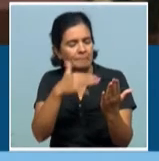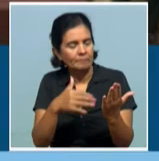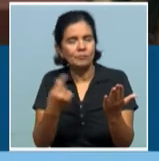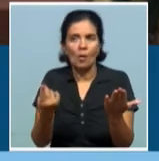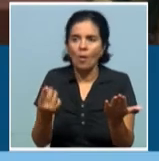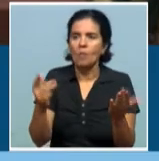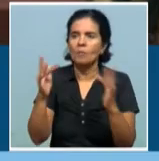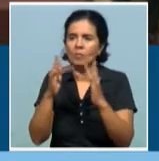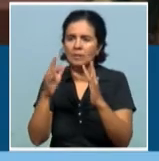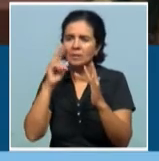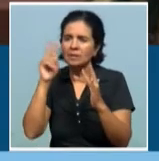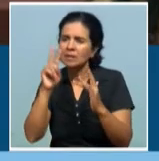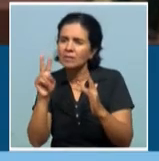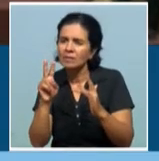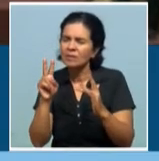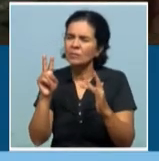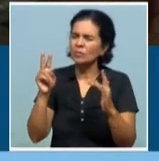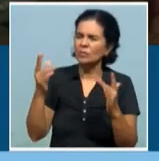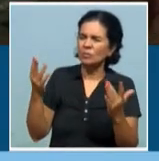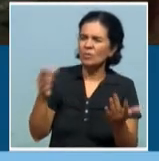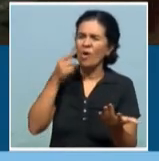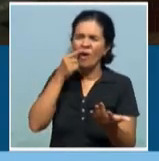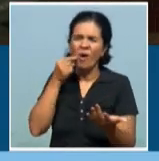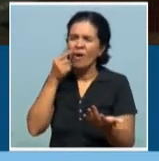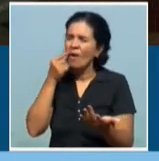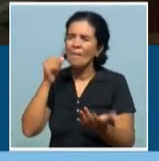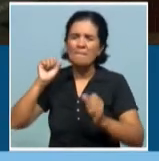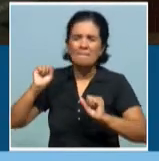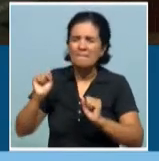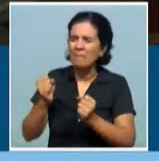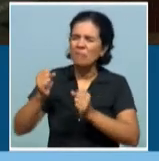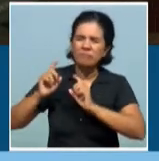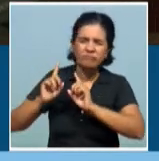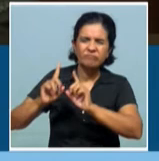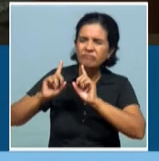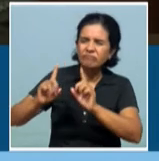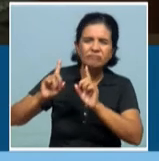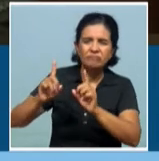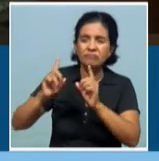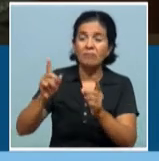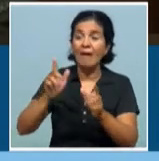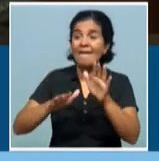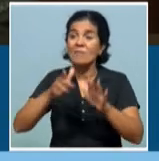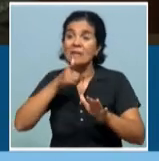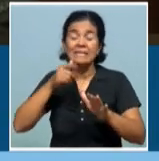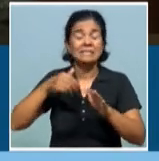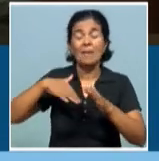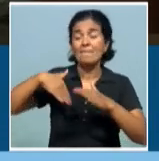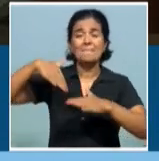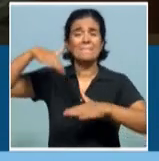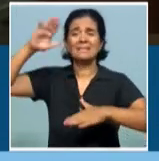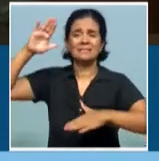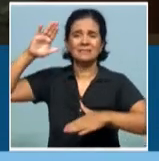para advertir que la infamia no cesa. Más aún, por momentos parece que aumenta.